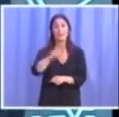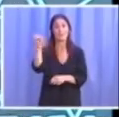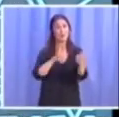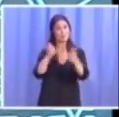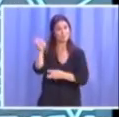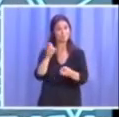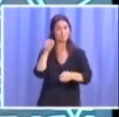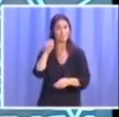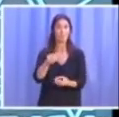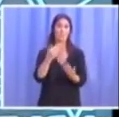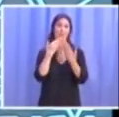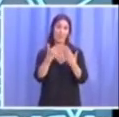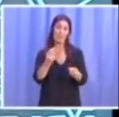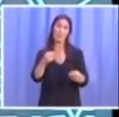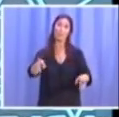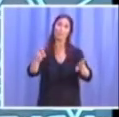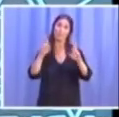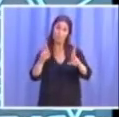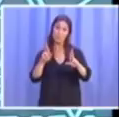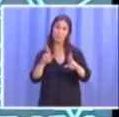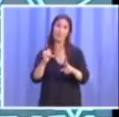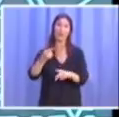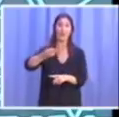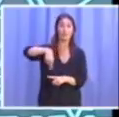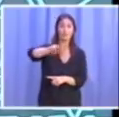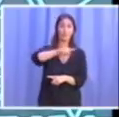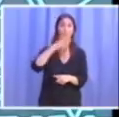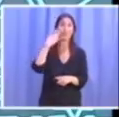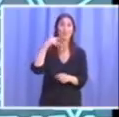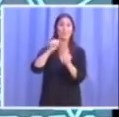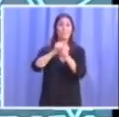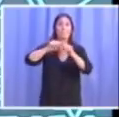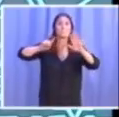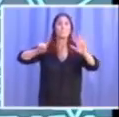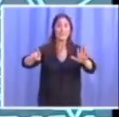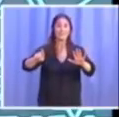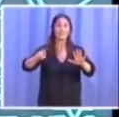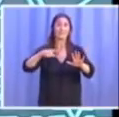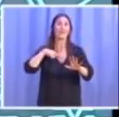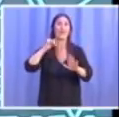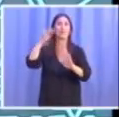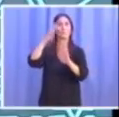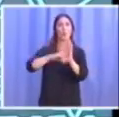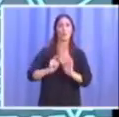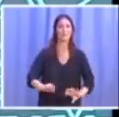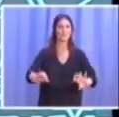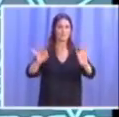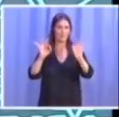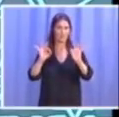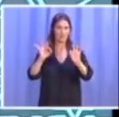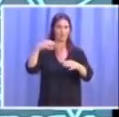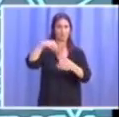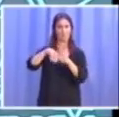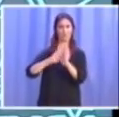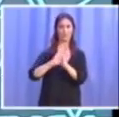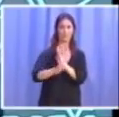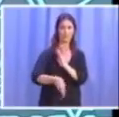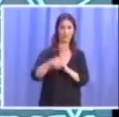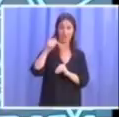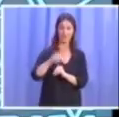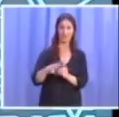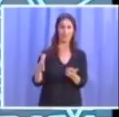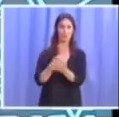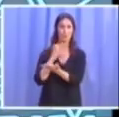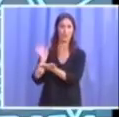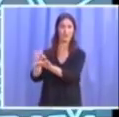aquí. Muchas gracias, mucha suerte. A ustedes, ese día 26 tendremos una programación especial, estaremos en directo desde aquí, en todas las